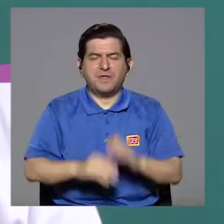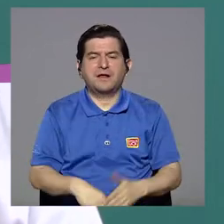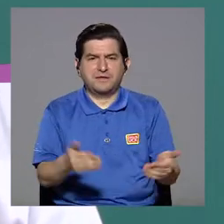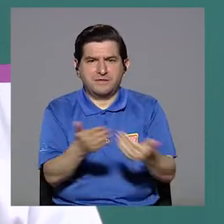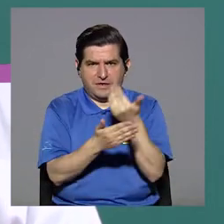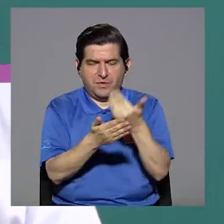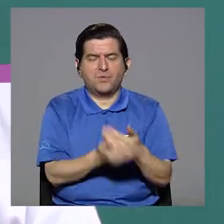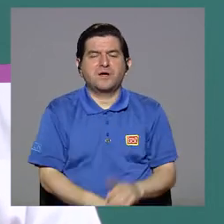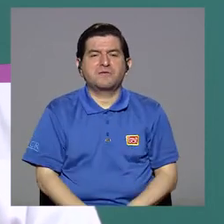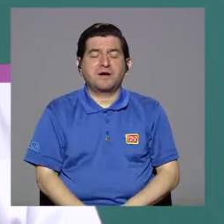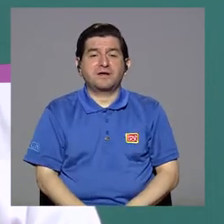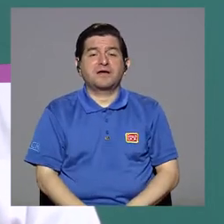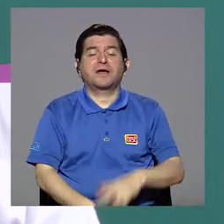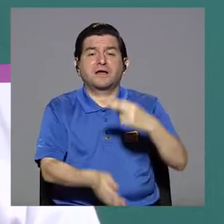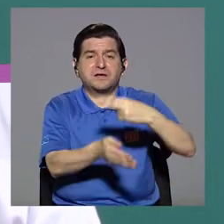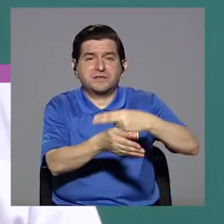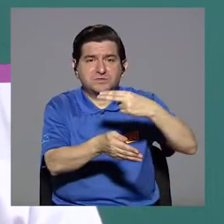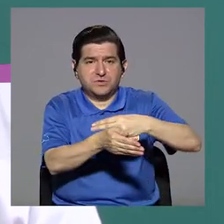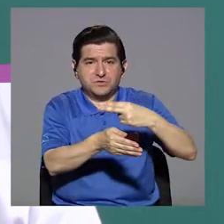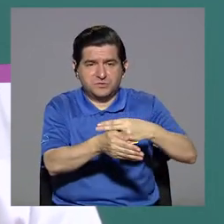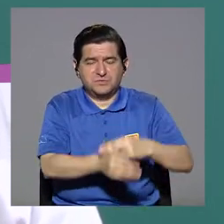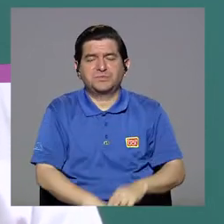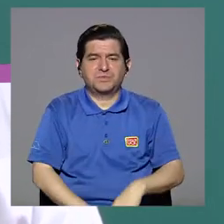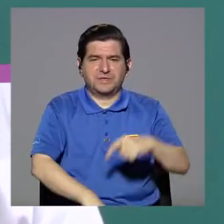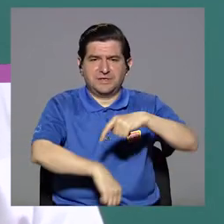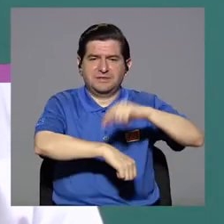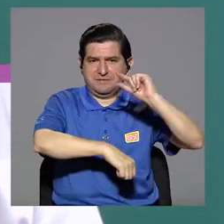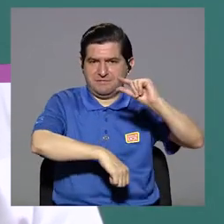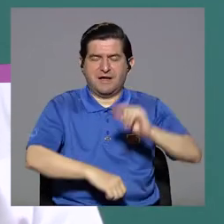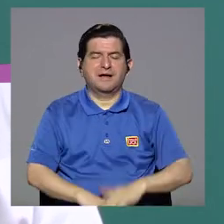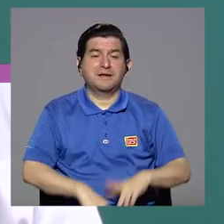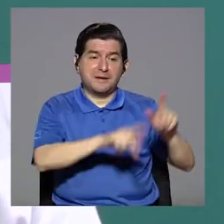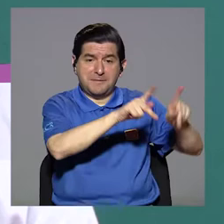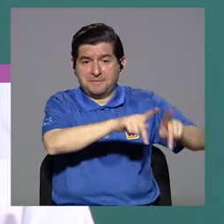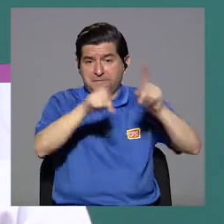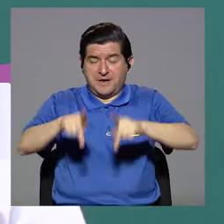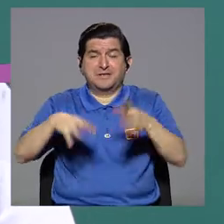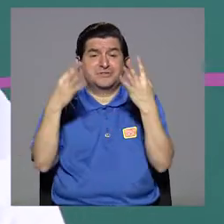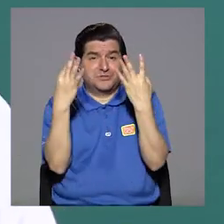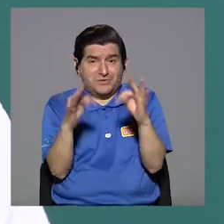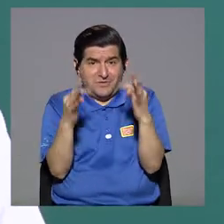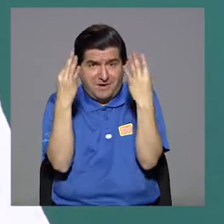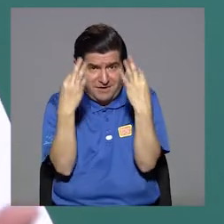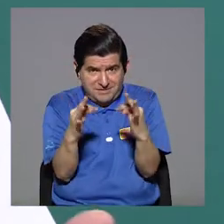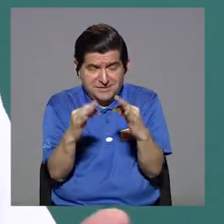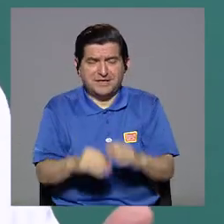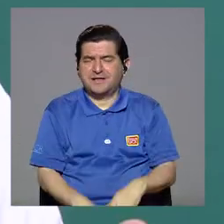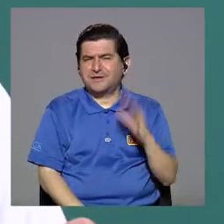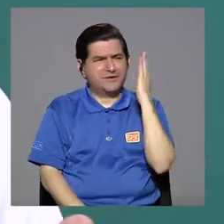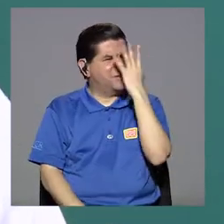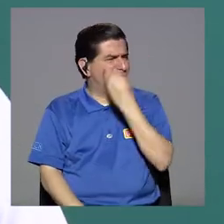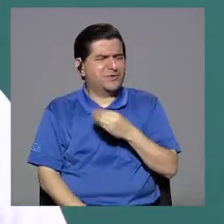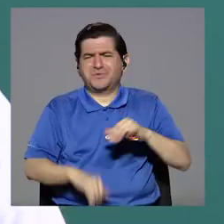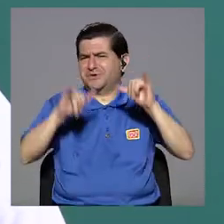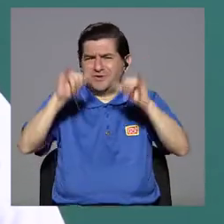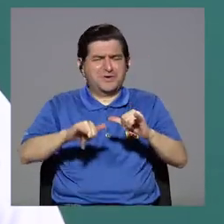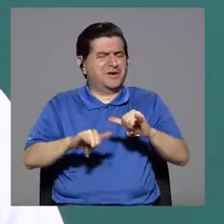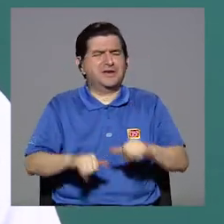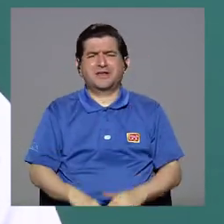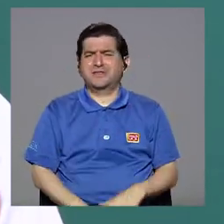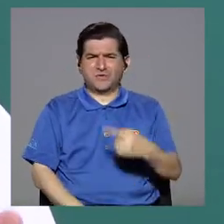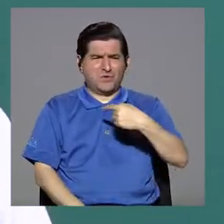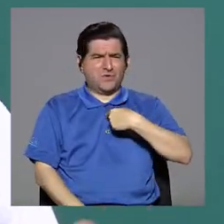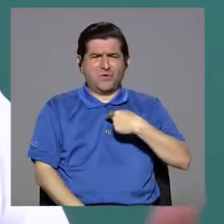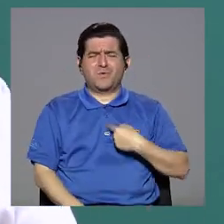que llamamos nueva que se llama hospitalización de día con la finalidad de que estos pacientes tratar que es porque no es bonito estar internado